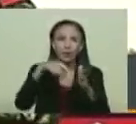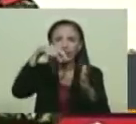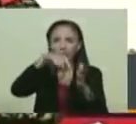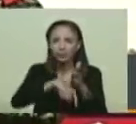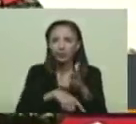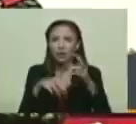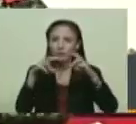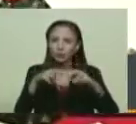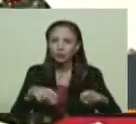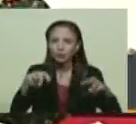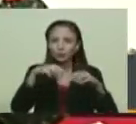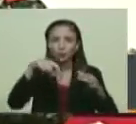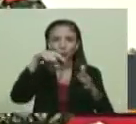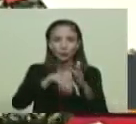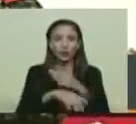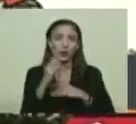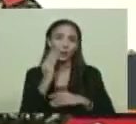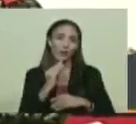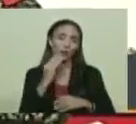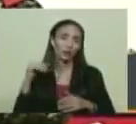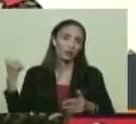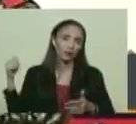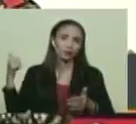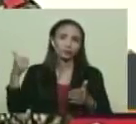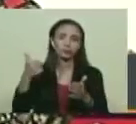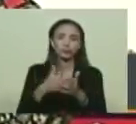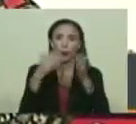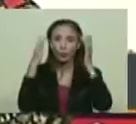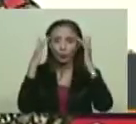la experiencia que tenemos académica, profesional,